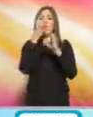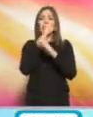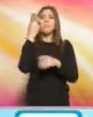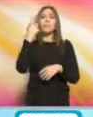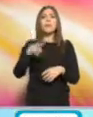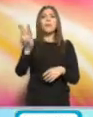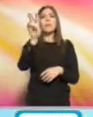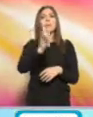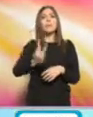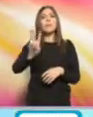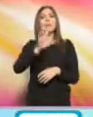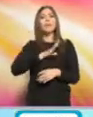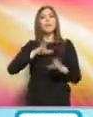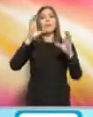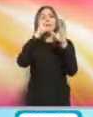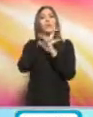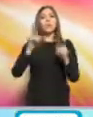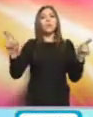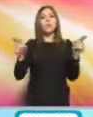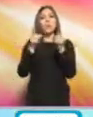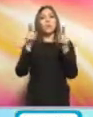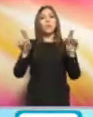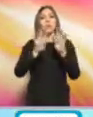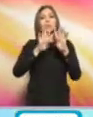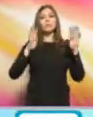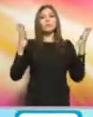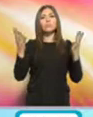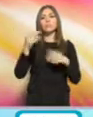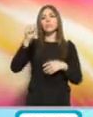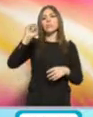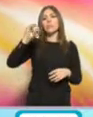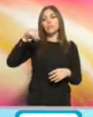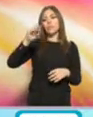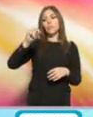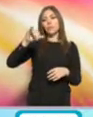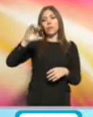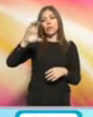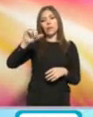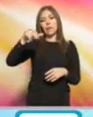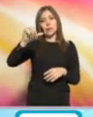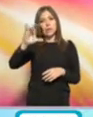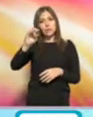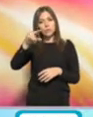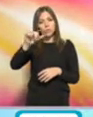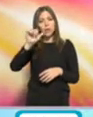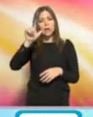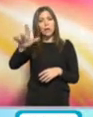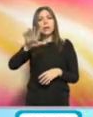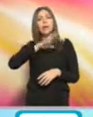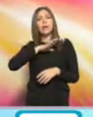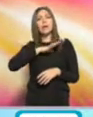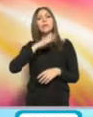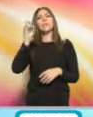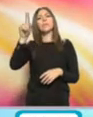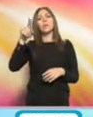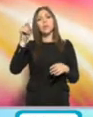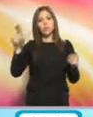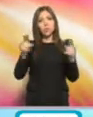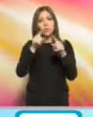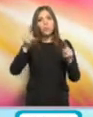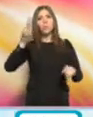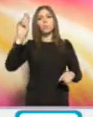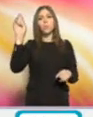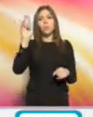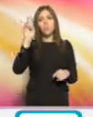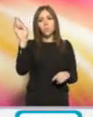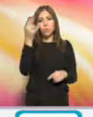Artes, hay concierto de la Orquesta Sinfónica Nacional. Ustedes saben que tenemos la Sinfónica de Minería, tenemos la Sinfónica de la UNAM y tenemos la Nacional.